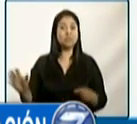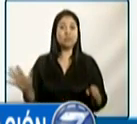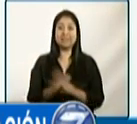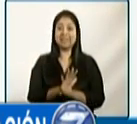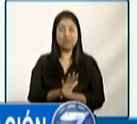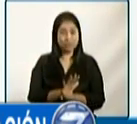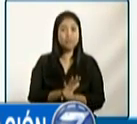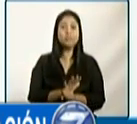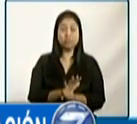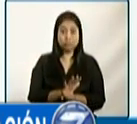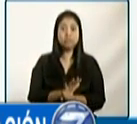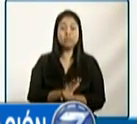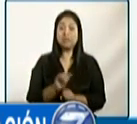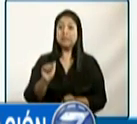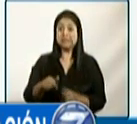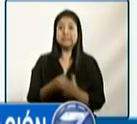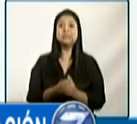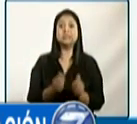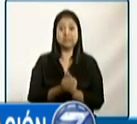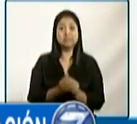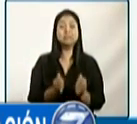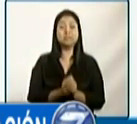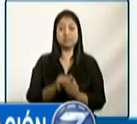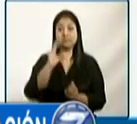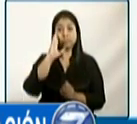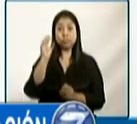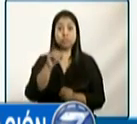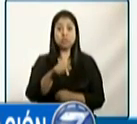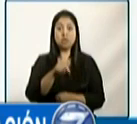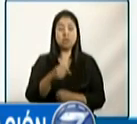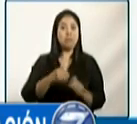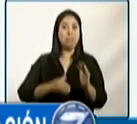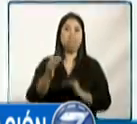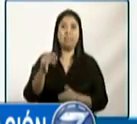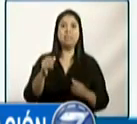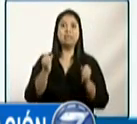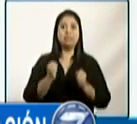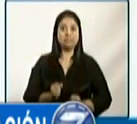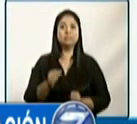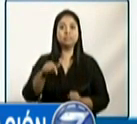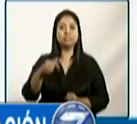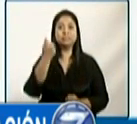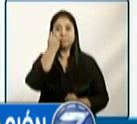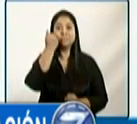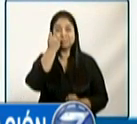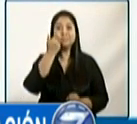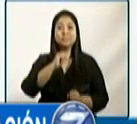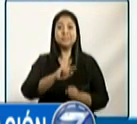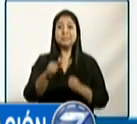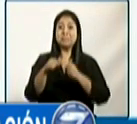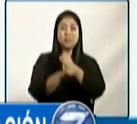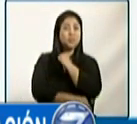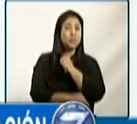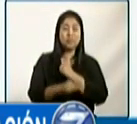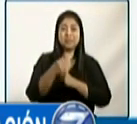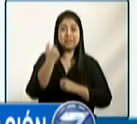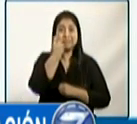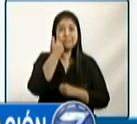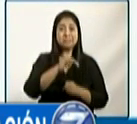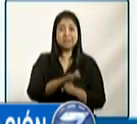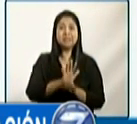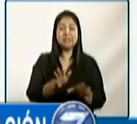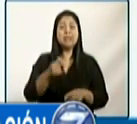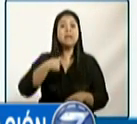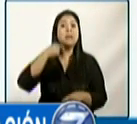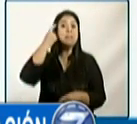Esto realmente es preocupante. Aquí tenemos casos severos. Creemos que los casos severos están llegando